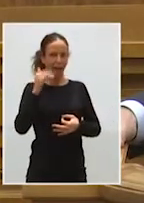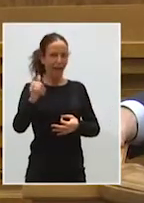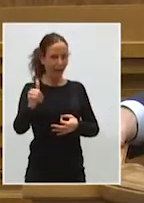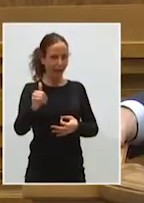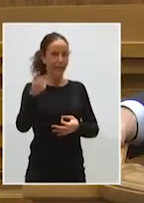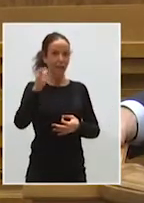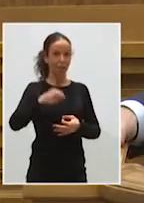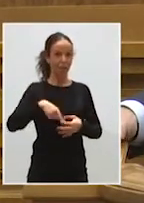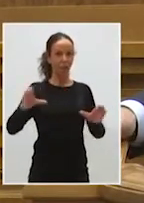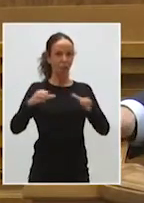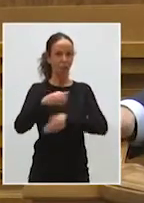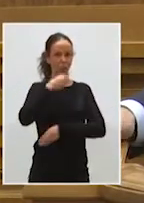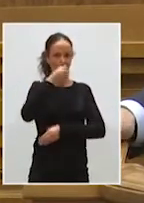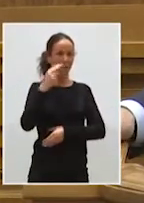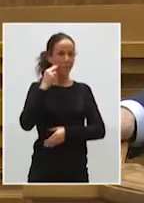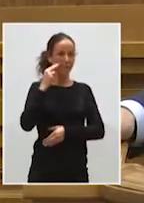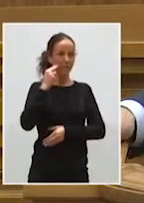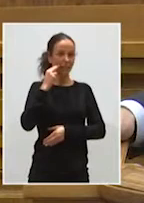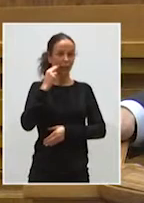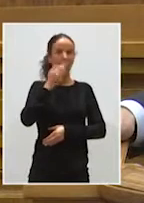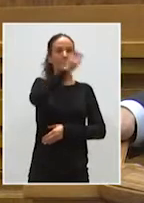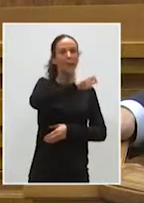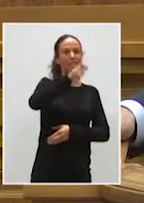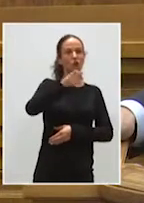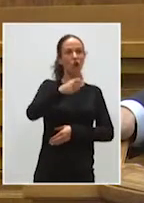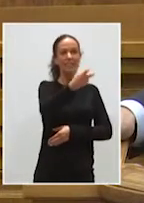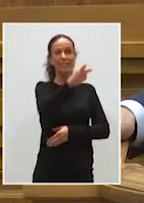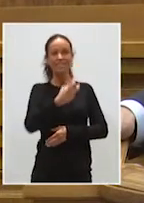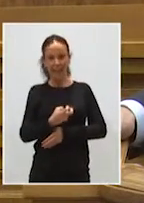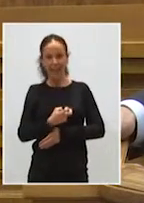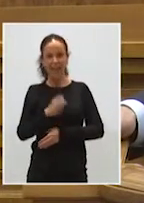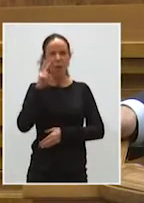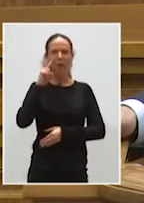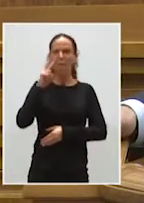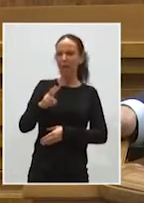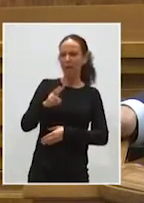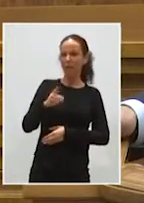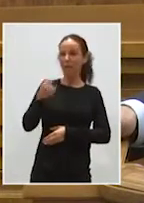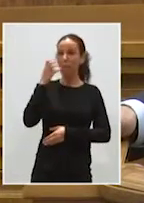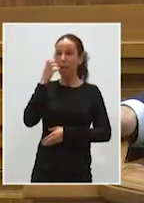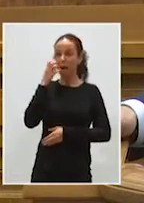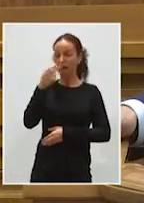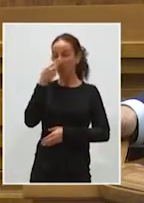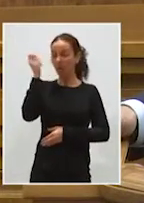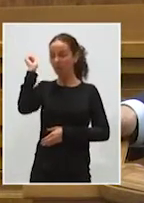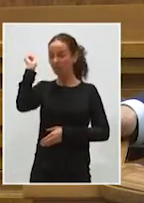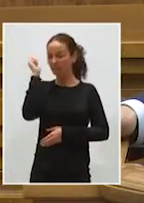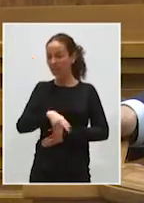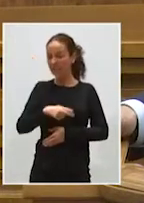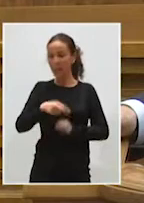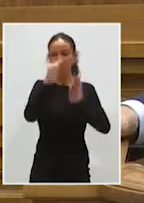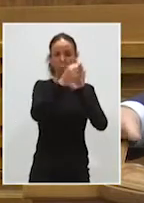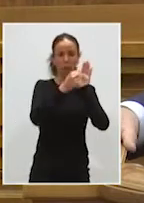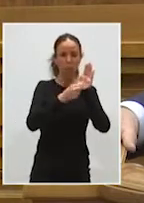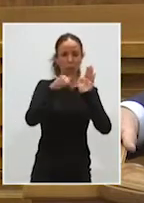la historia y mientras que les piden a los ciudadanos que se aprieten el cinturón o al comercio y a la hostelería que hagan inversiones para adecuarse sus